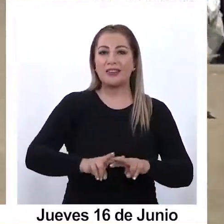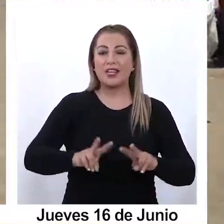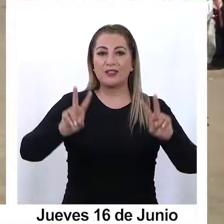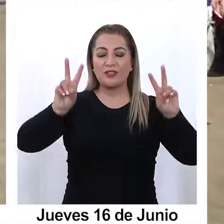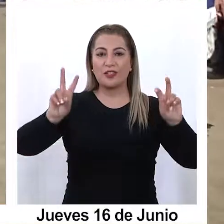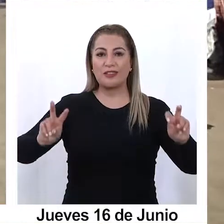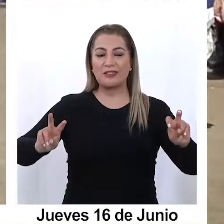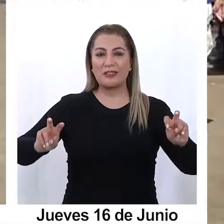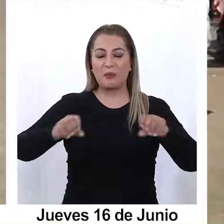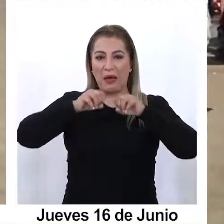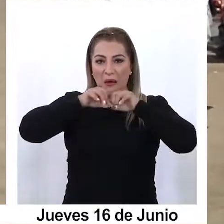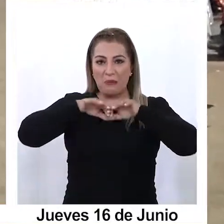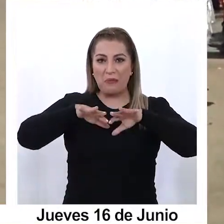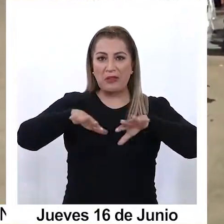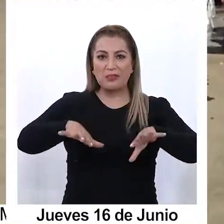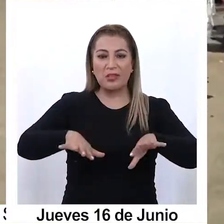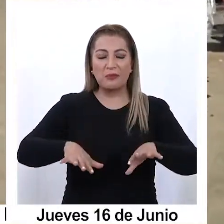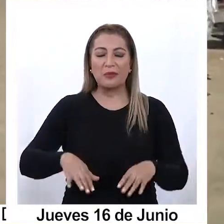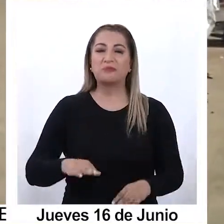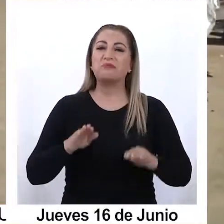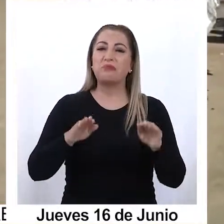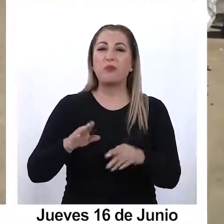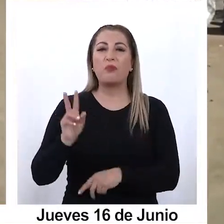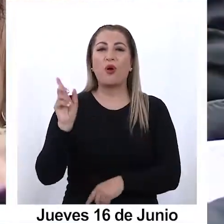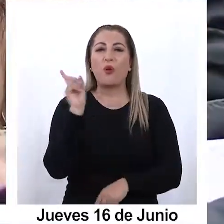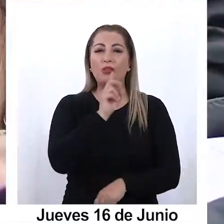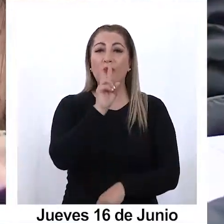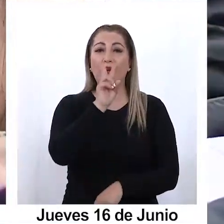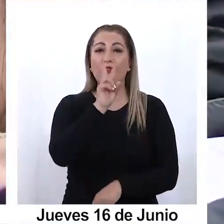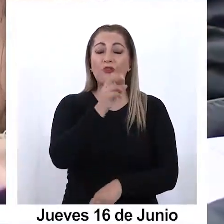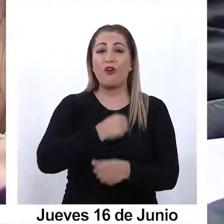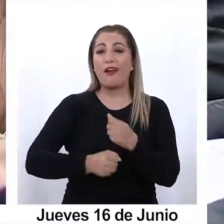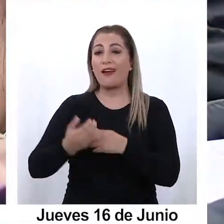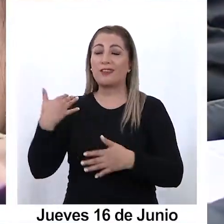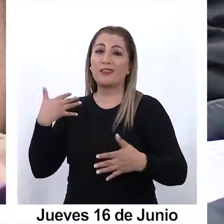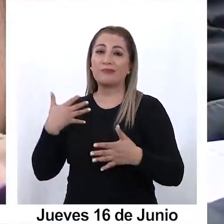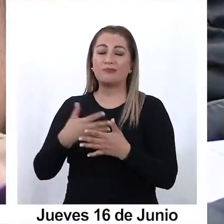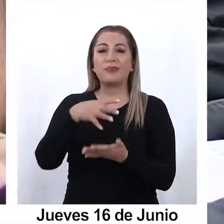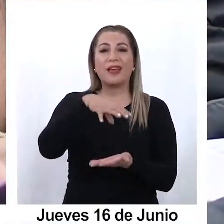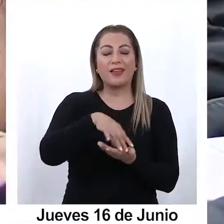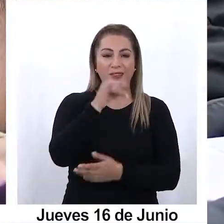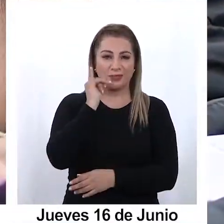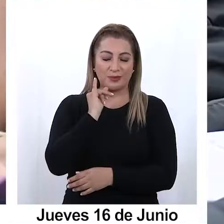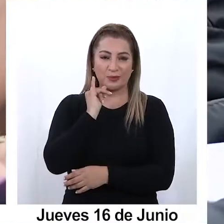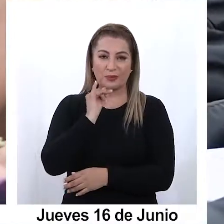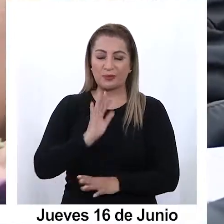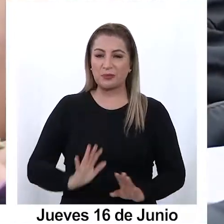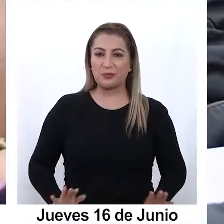pandemia, como ha sido en los últimos 2 años en Iquique.